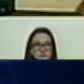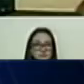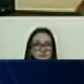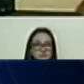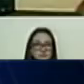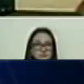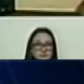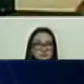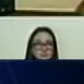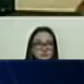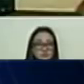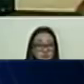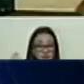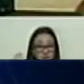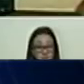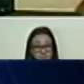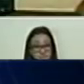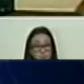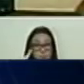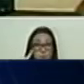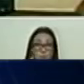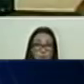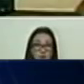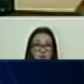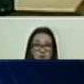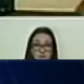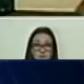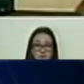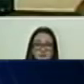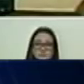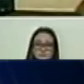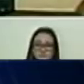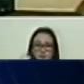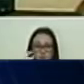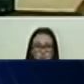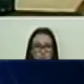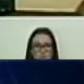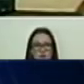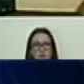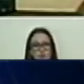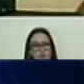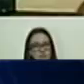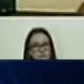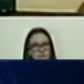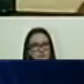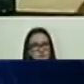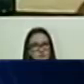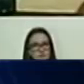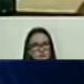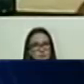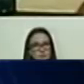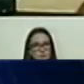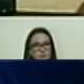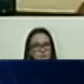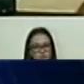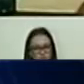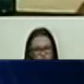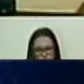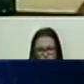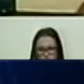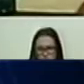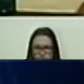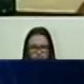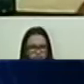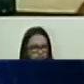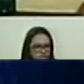aquel tiempo le tocaba a Bolívar, a Sucre y a nuestros libertadores, con la lanza, con la espada, con